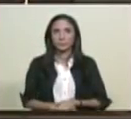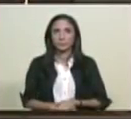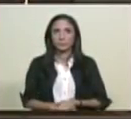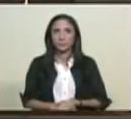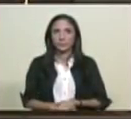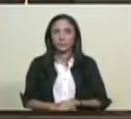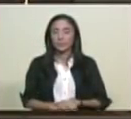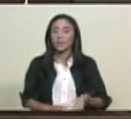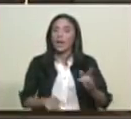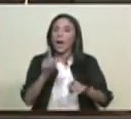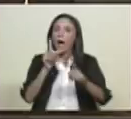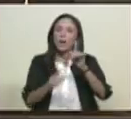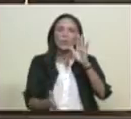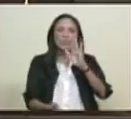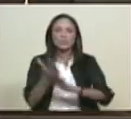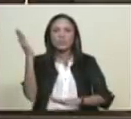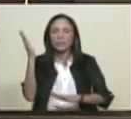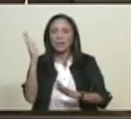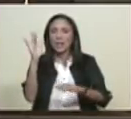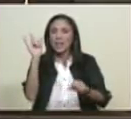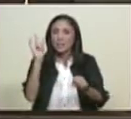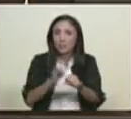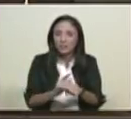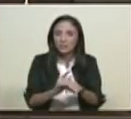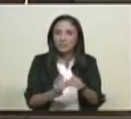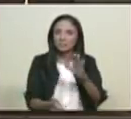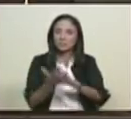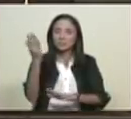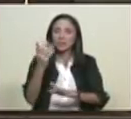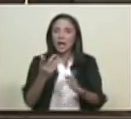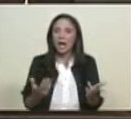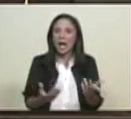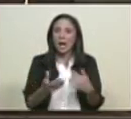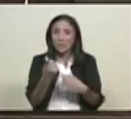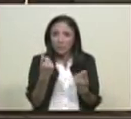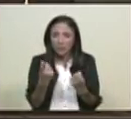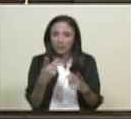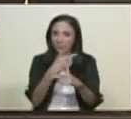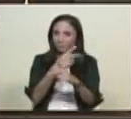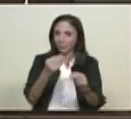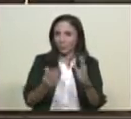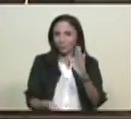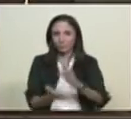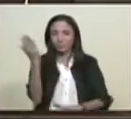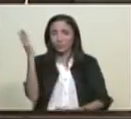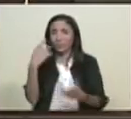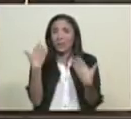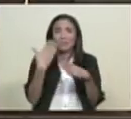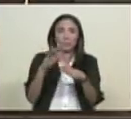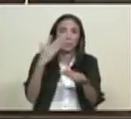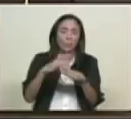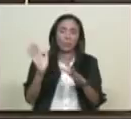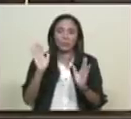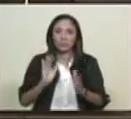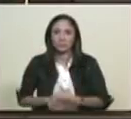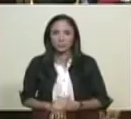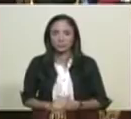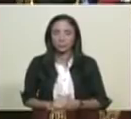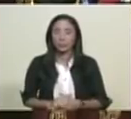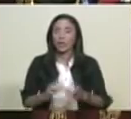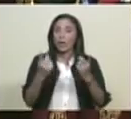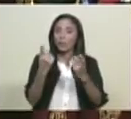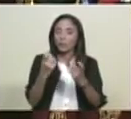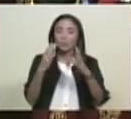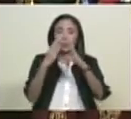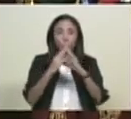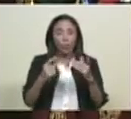que se fue no hace falta. Hace falta el que vendrá. Y yo digo, no solo hace falta el que vendrá, hace falta las tareas